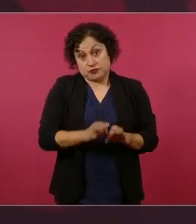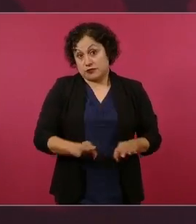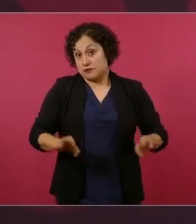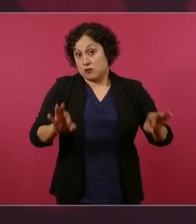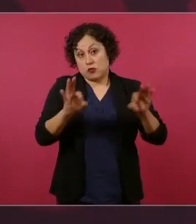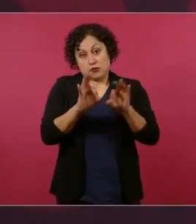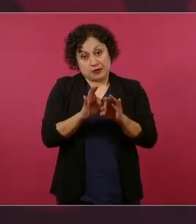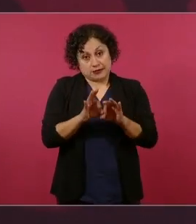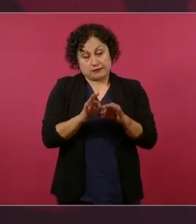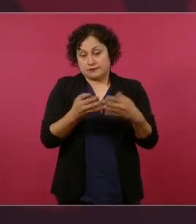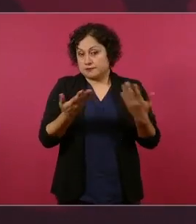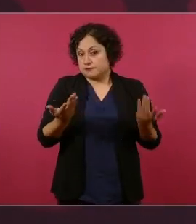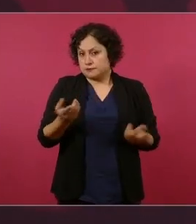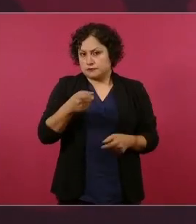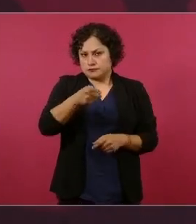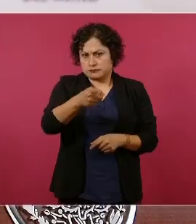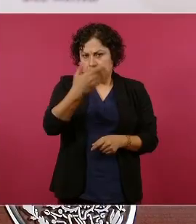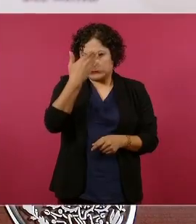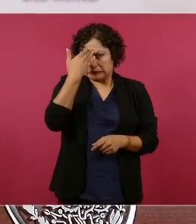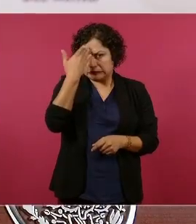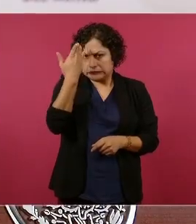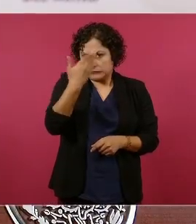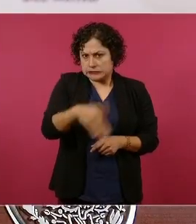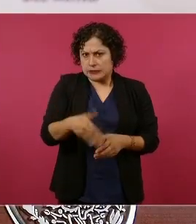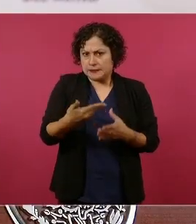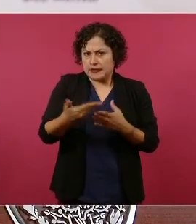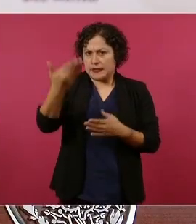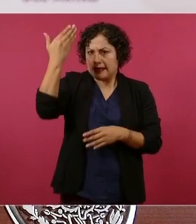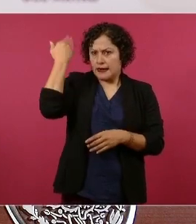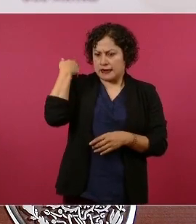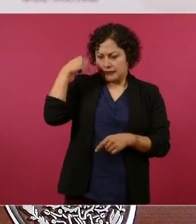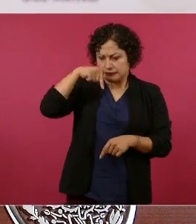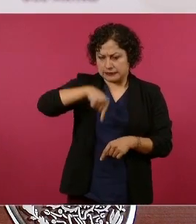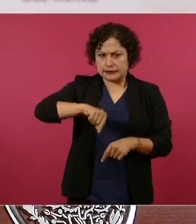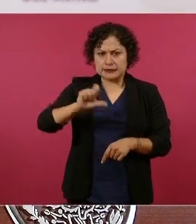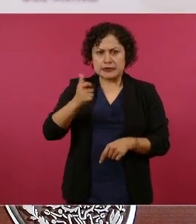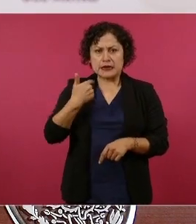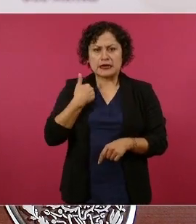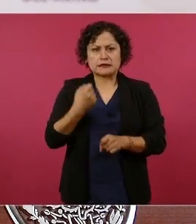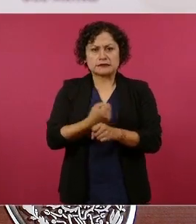él le tocó, siendo secretario de Relaciones Exteriores,